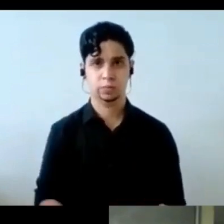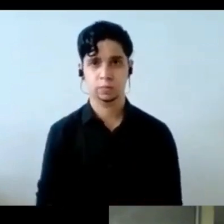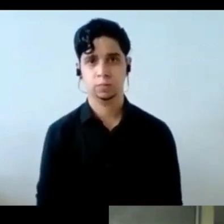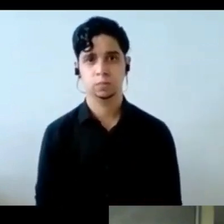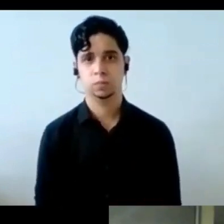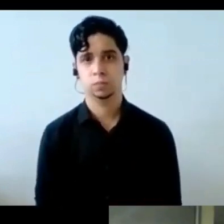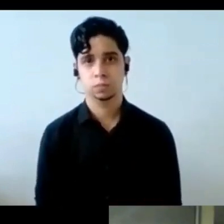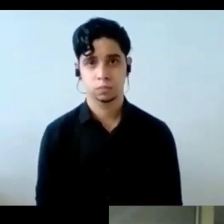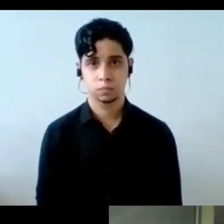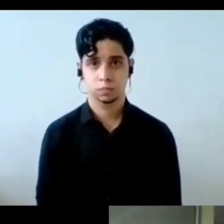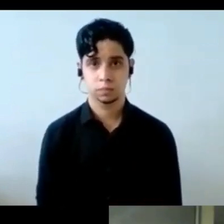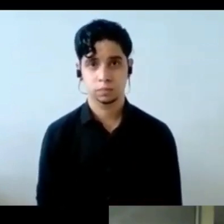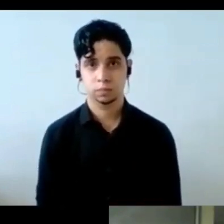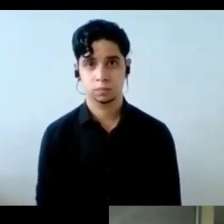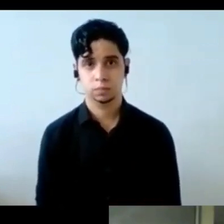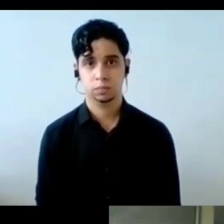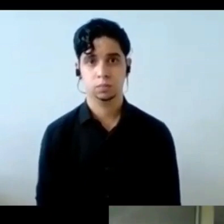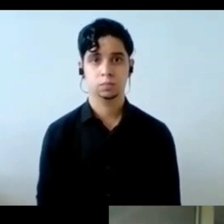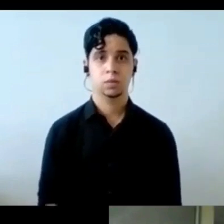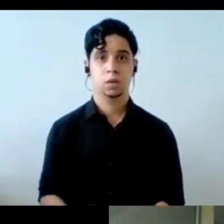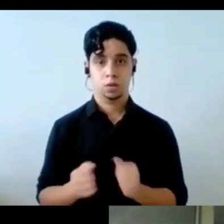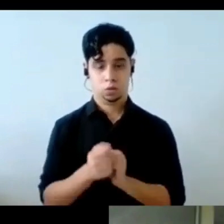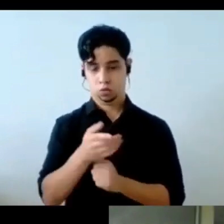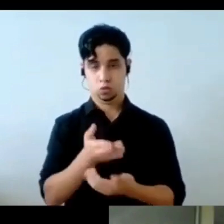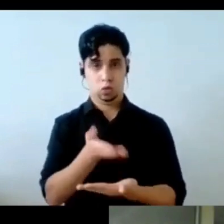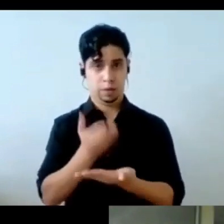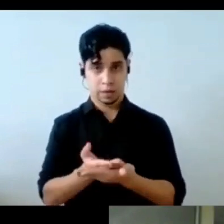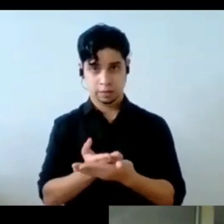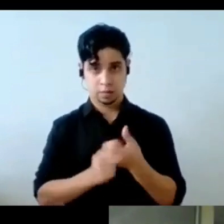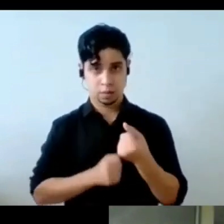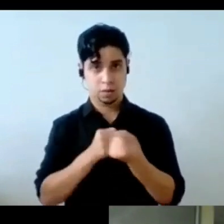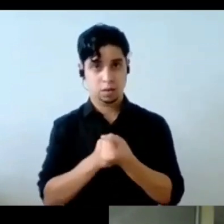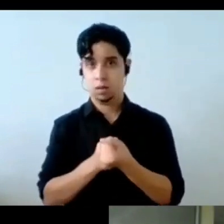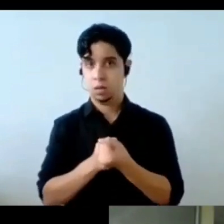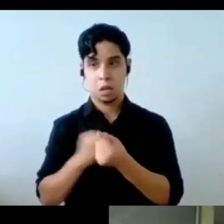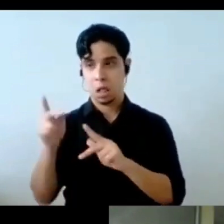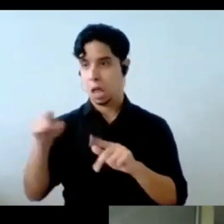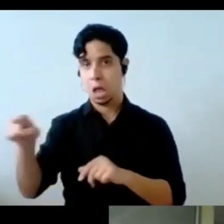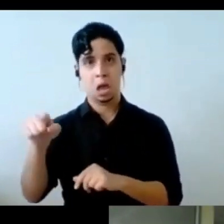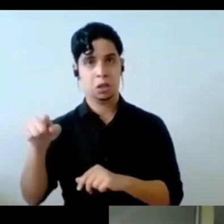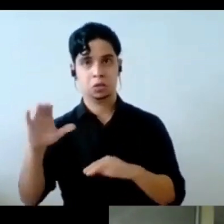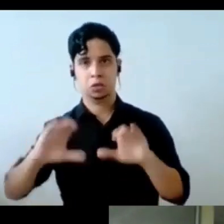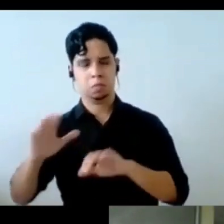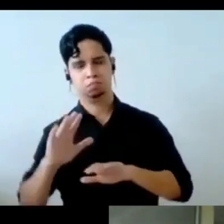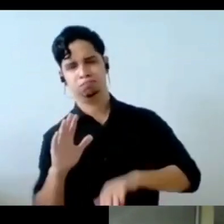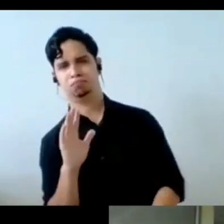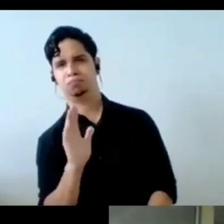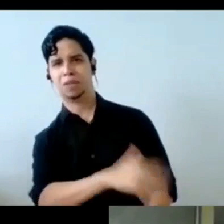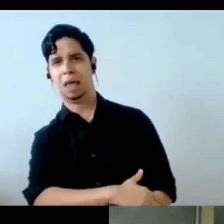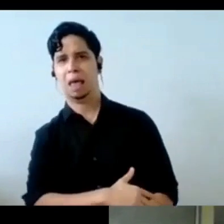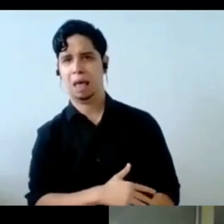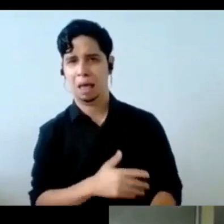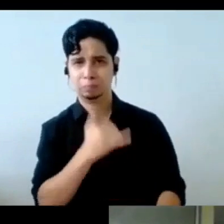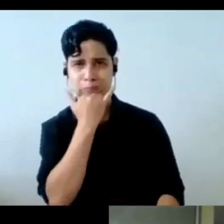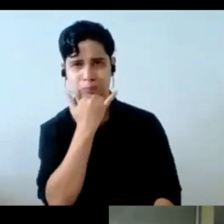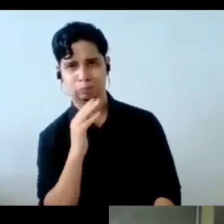Y lamentablemente, con la evidencia respaldándolo, no fue acogida por la comunidad científica del momento, sino